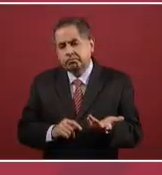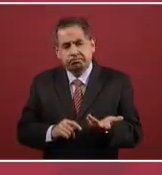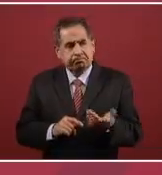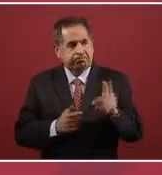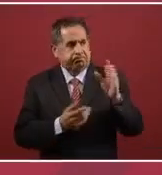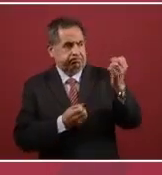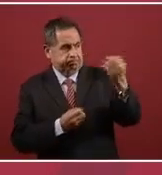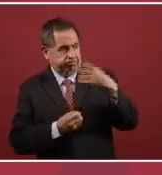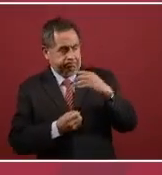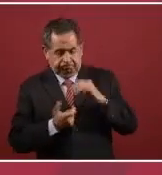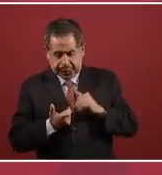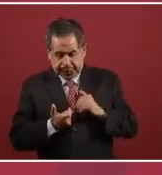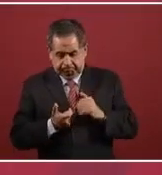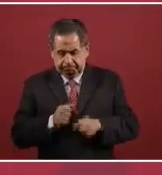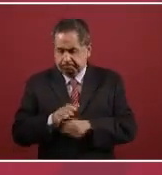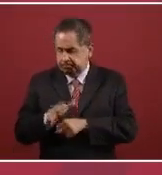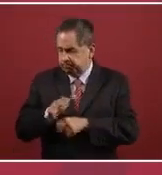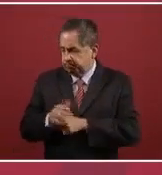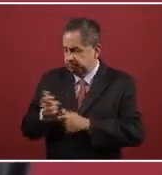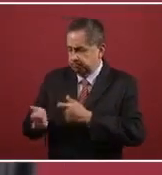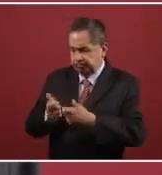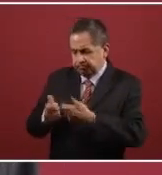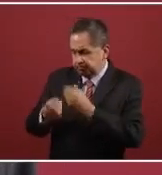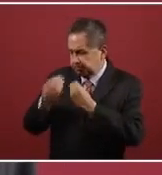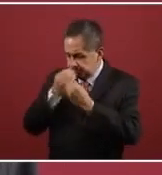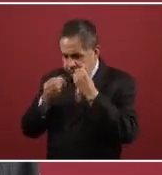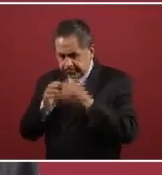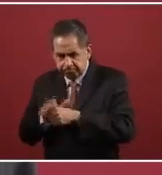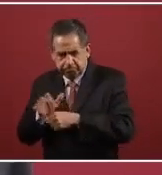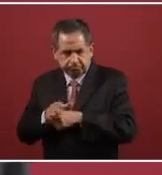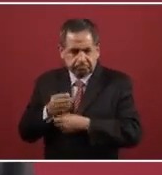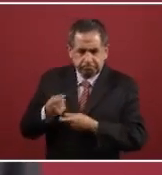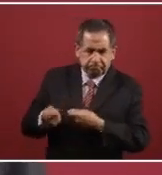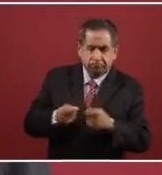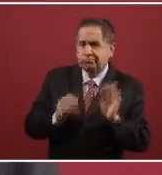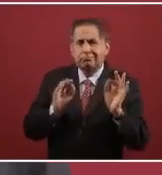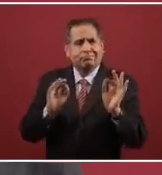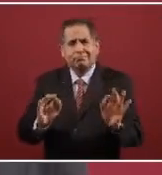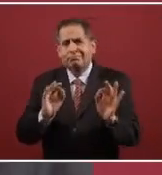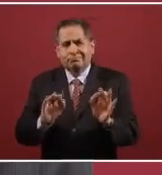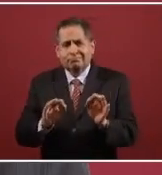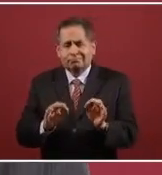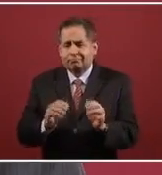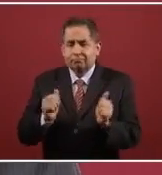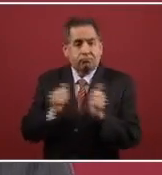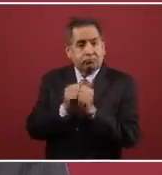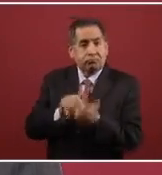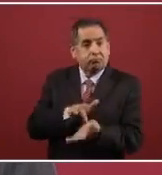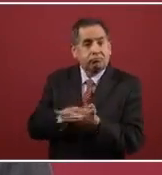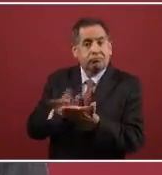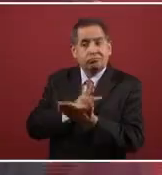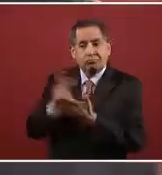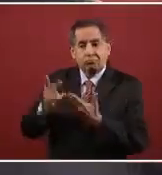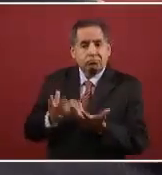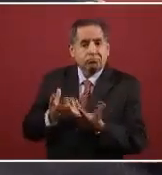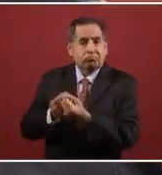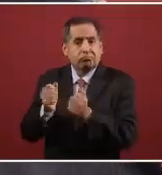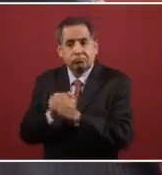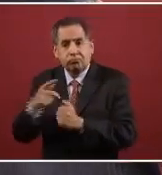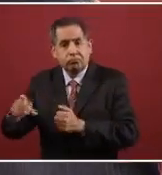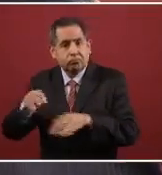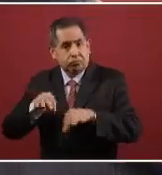dinero para lo básico, para la alimentación, todo esto se complementa con su trabajo,